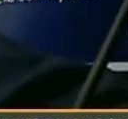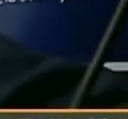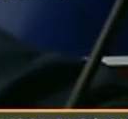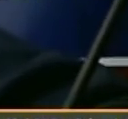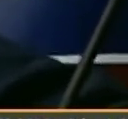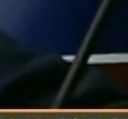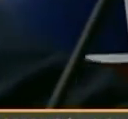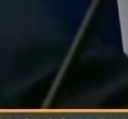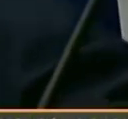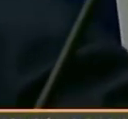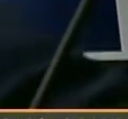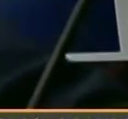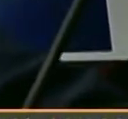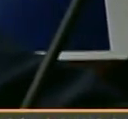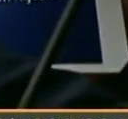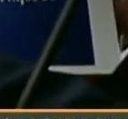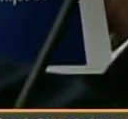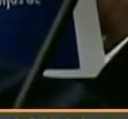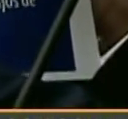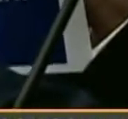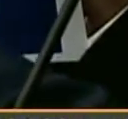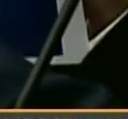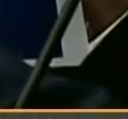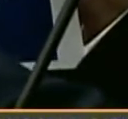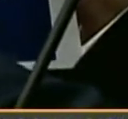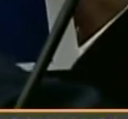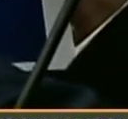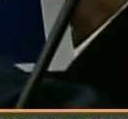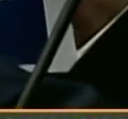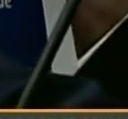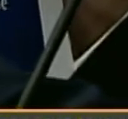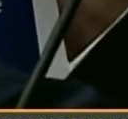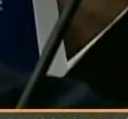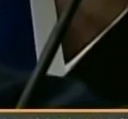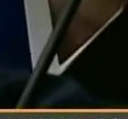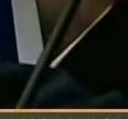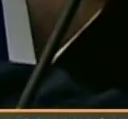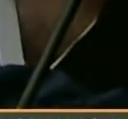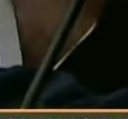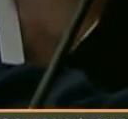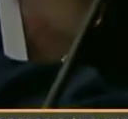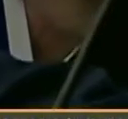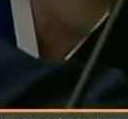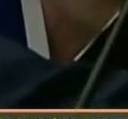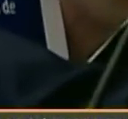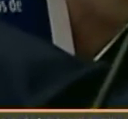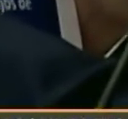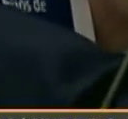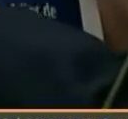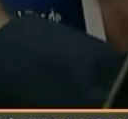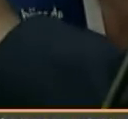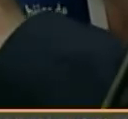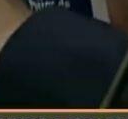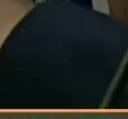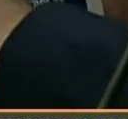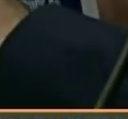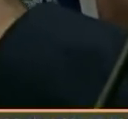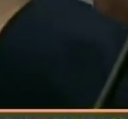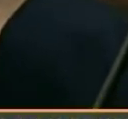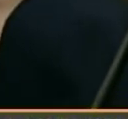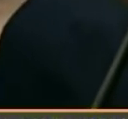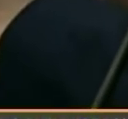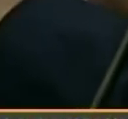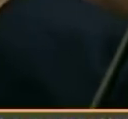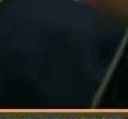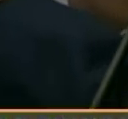17% de esos 66 millones de consultas son, esto sí, de colombianos que viven en Venezuela, 17%. Es